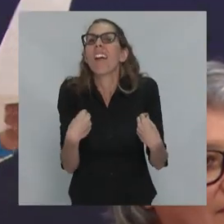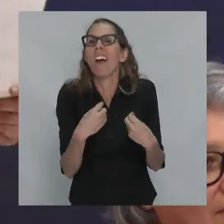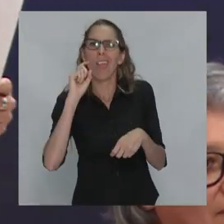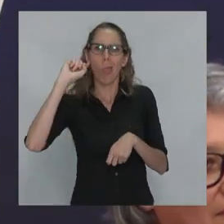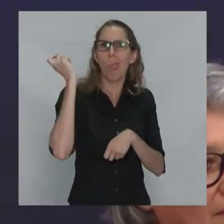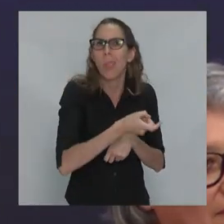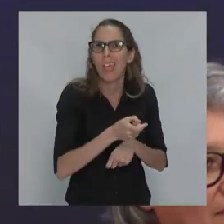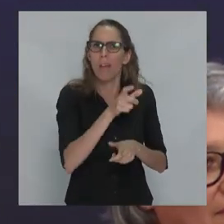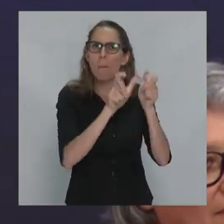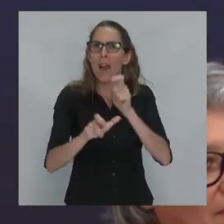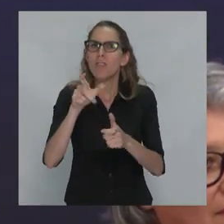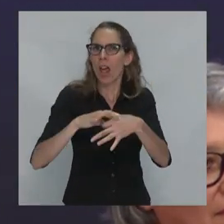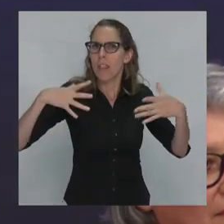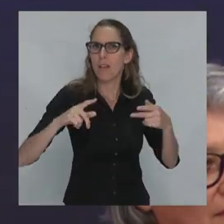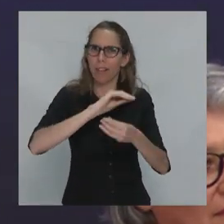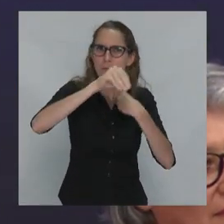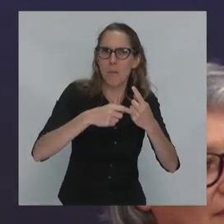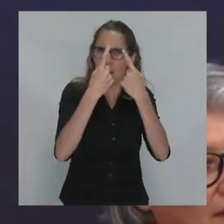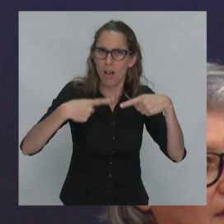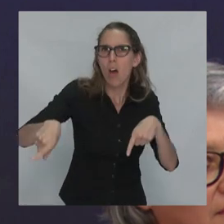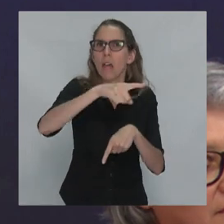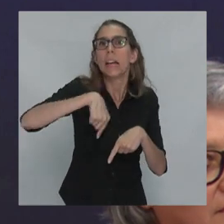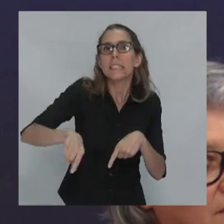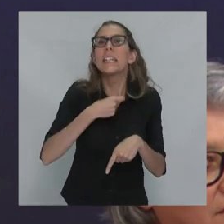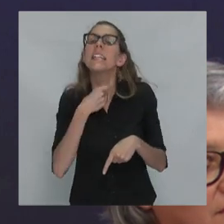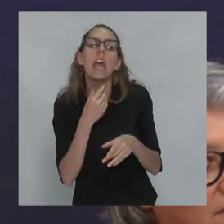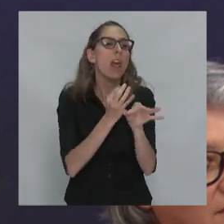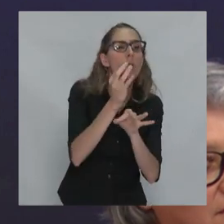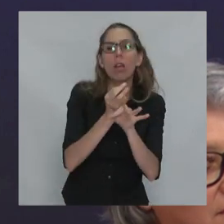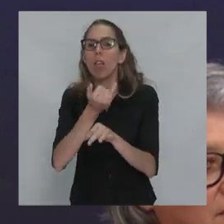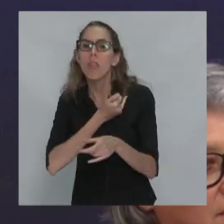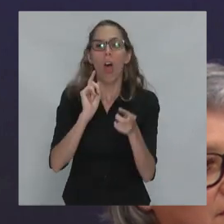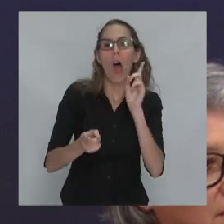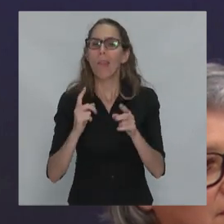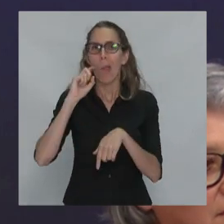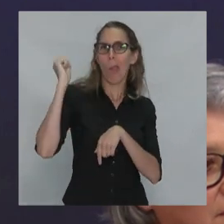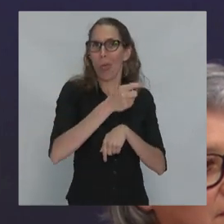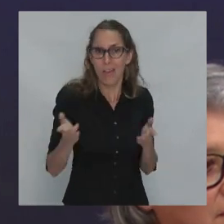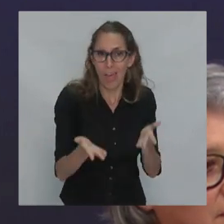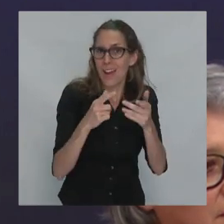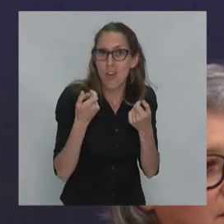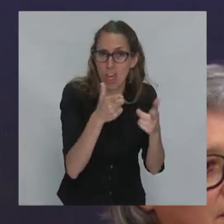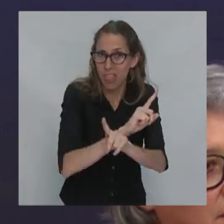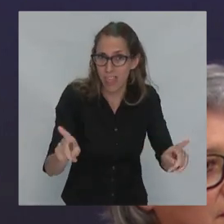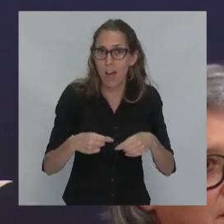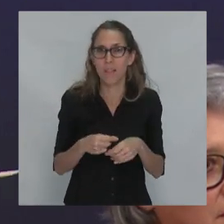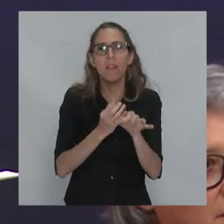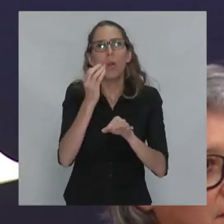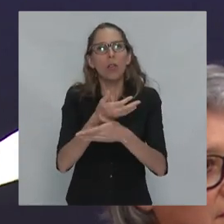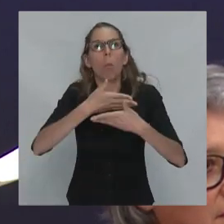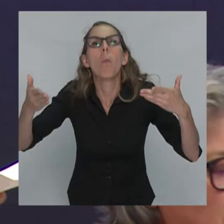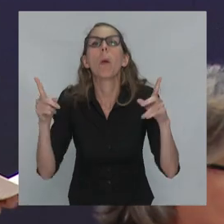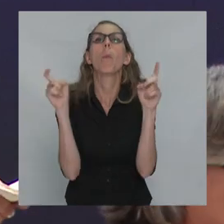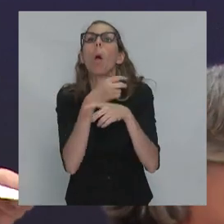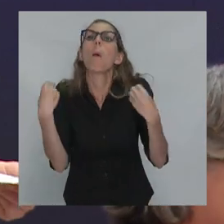la libertad de los individuos y sus familias para elegir la educación que quieren, que el problema de la educación pública es que los maestros